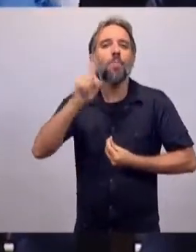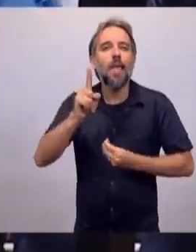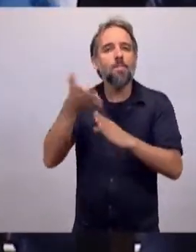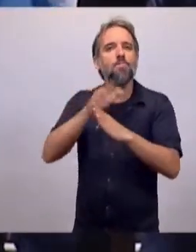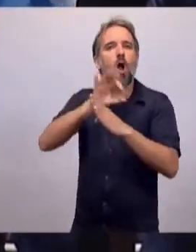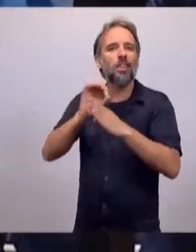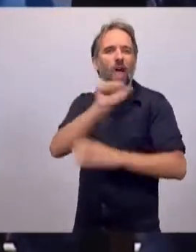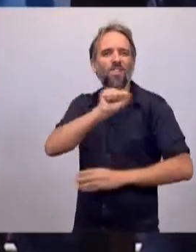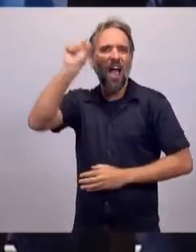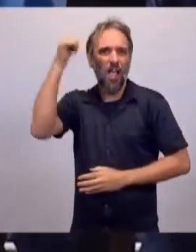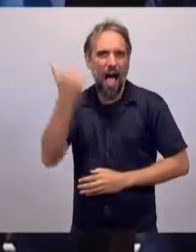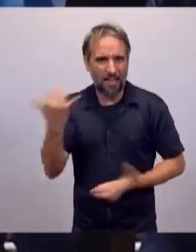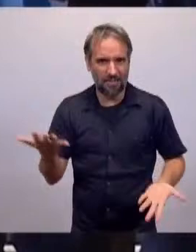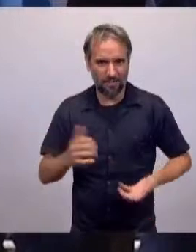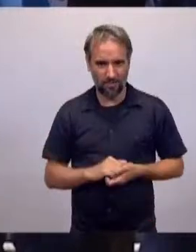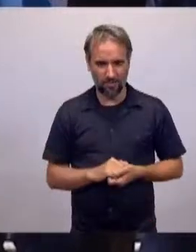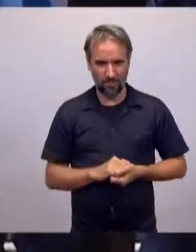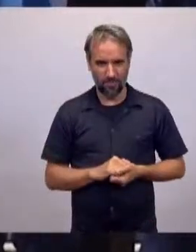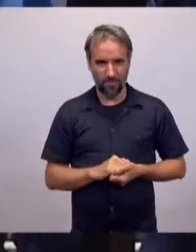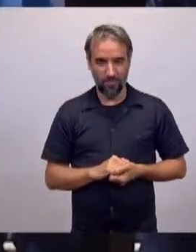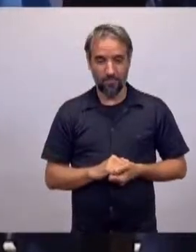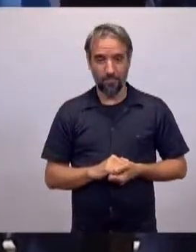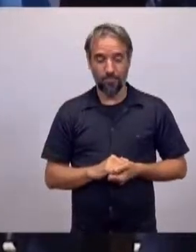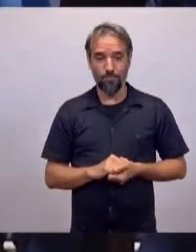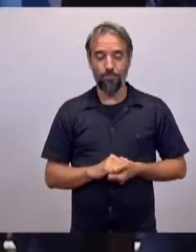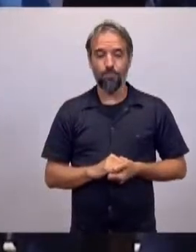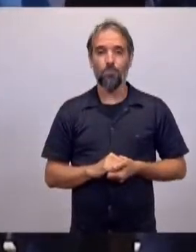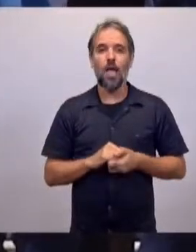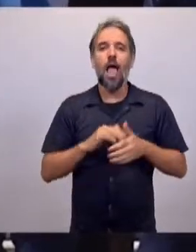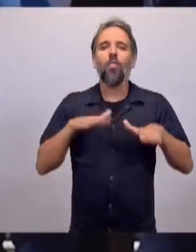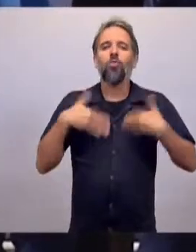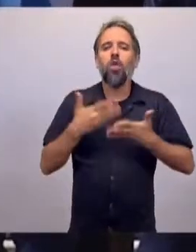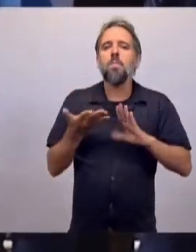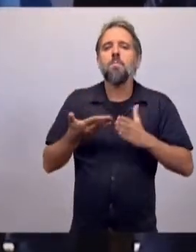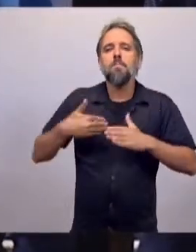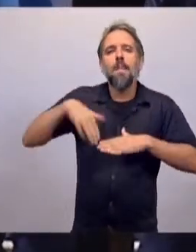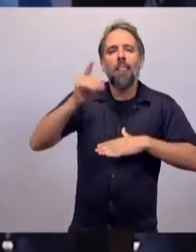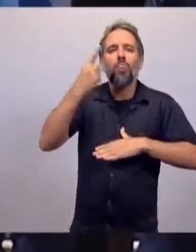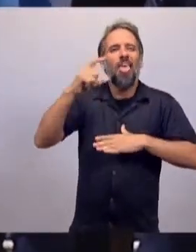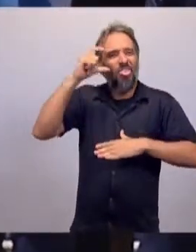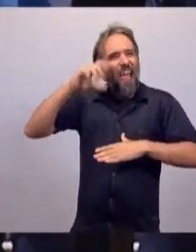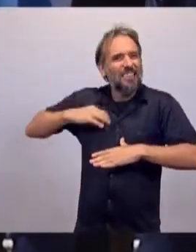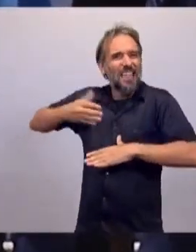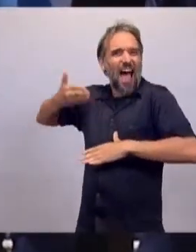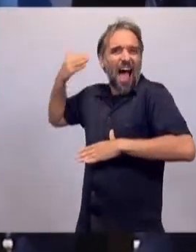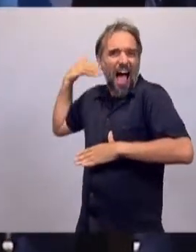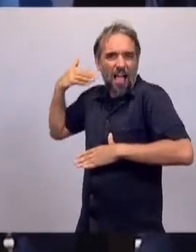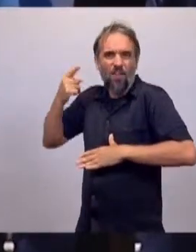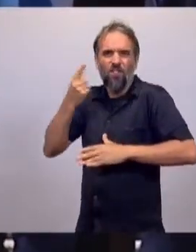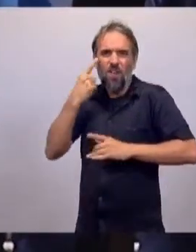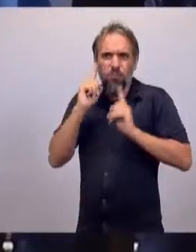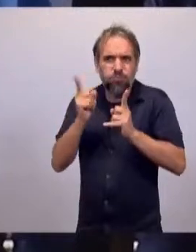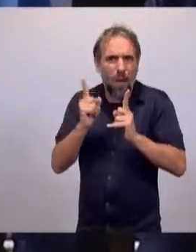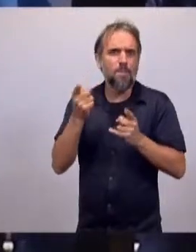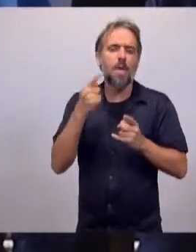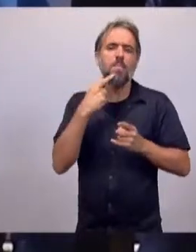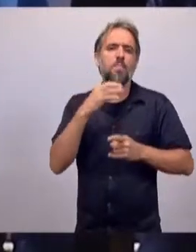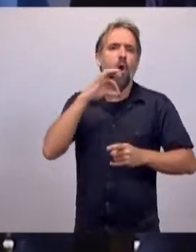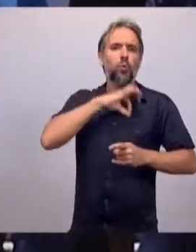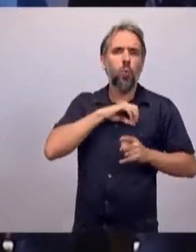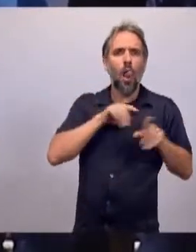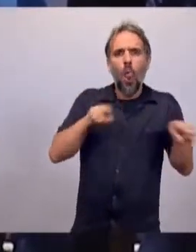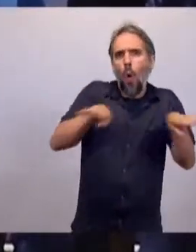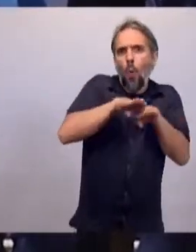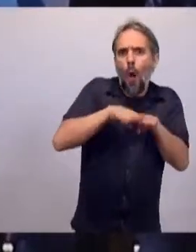5.000% de inflación. Por lo tanto, hace más de una década que vivimos en esta inflación. Por